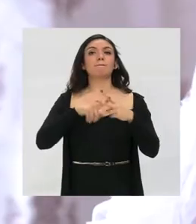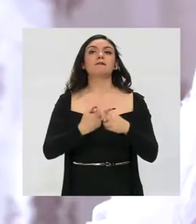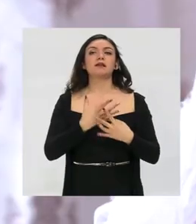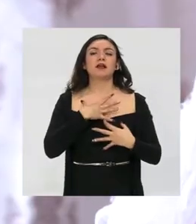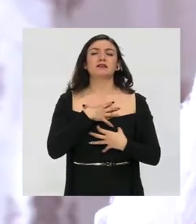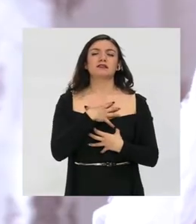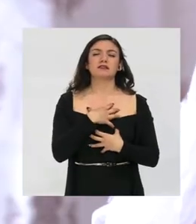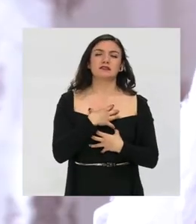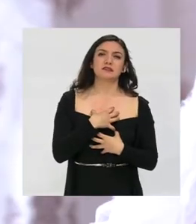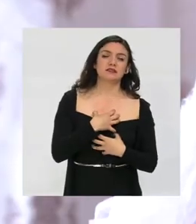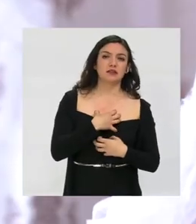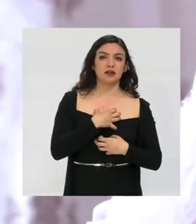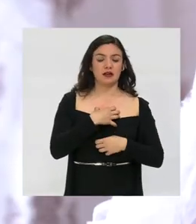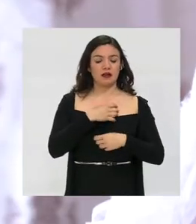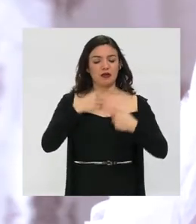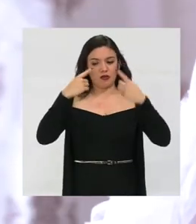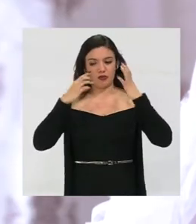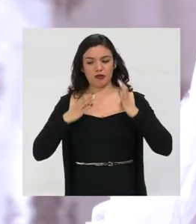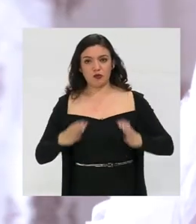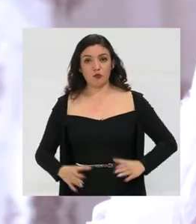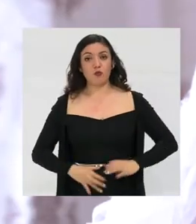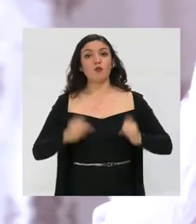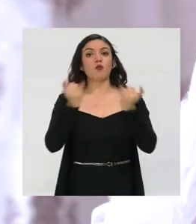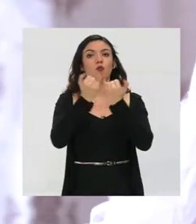etapa, empieza el dolor